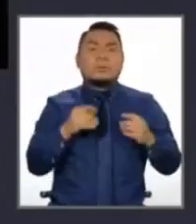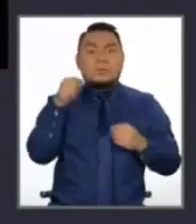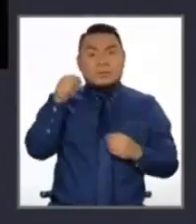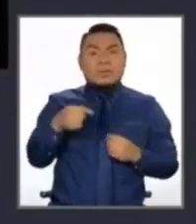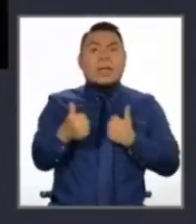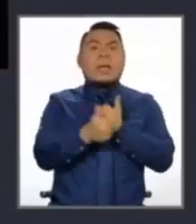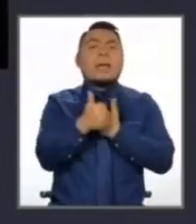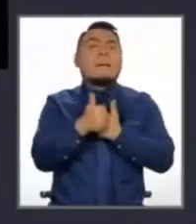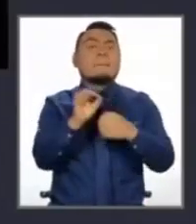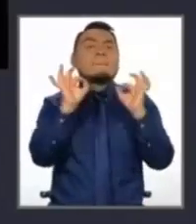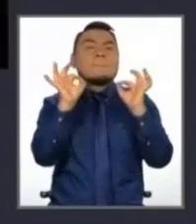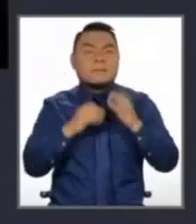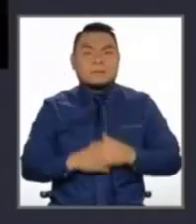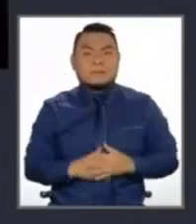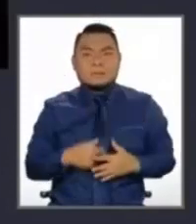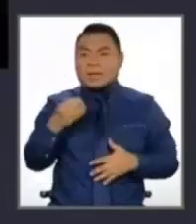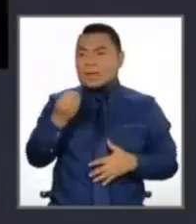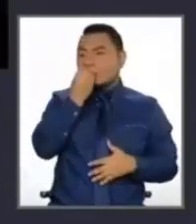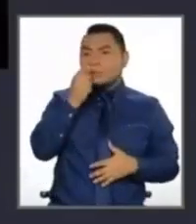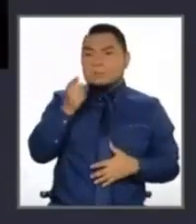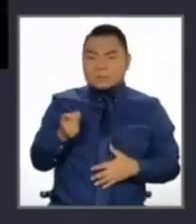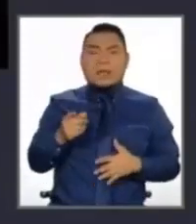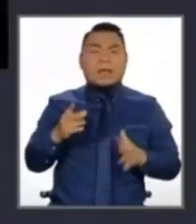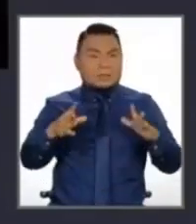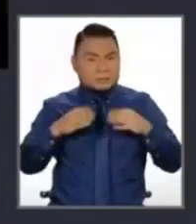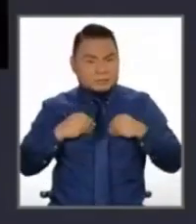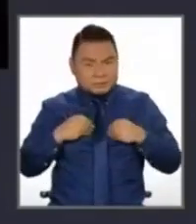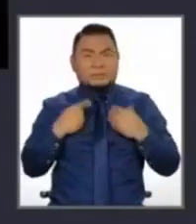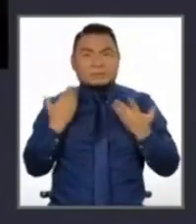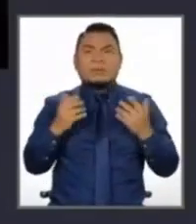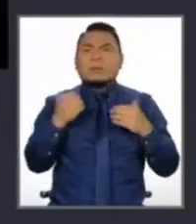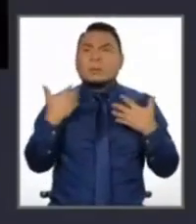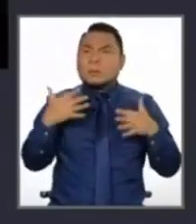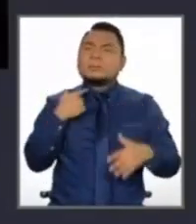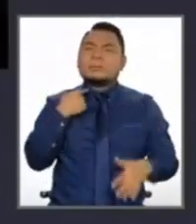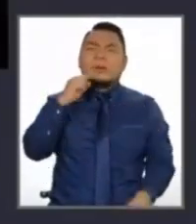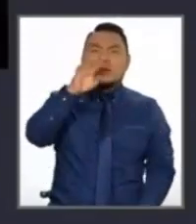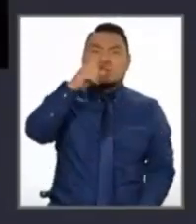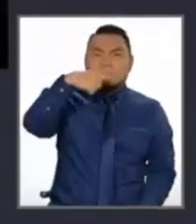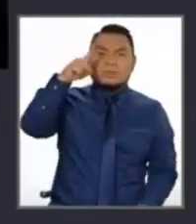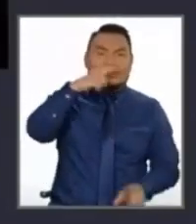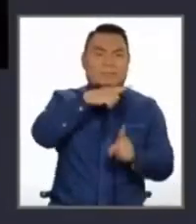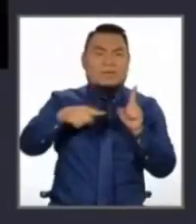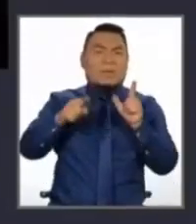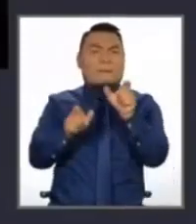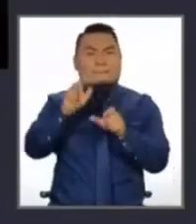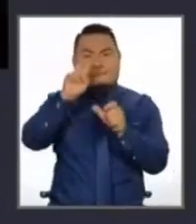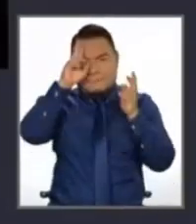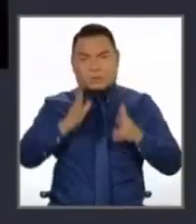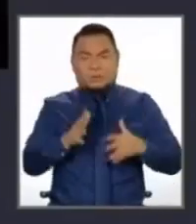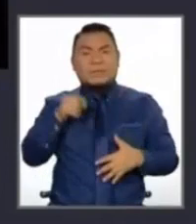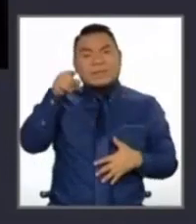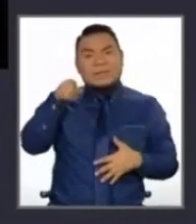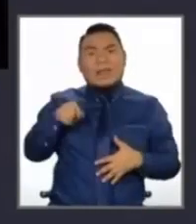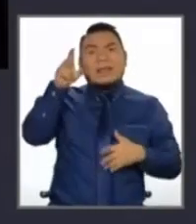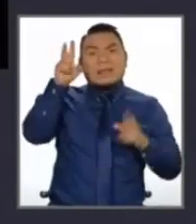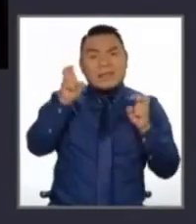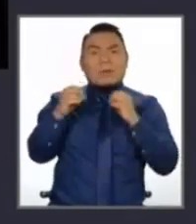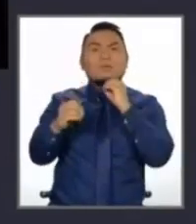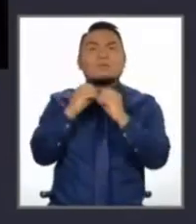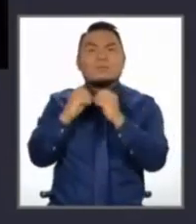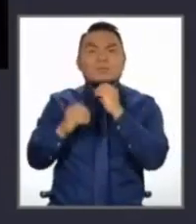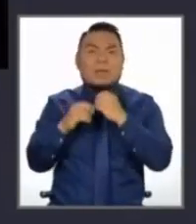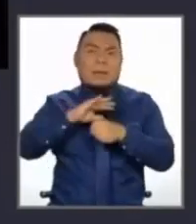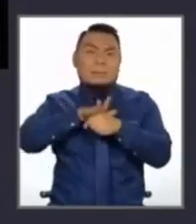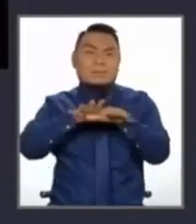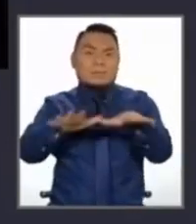el riesgo alimenticio ha subido a más de 4,5 millones de peruanos. Este tema hay que resolverlo. La